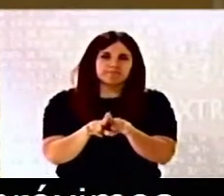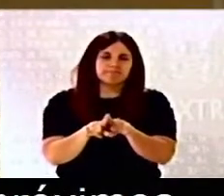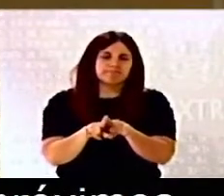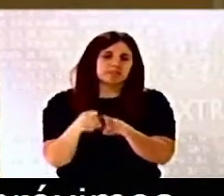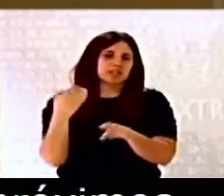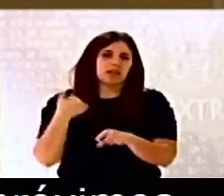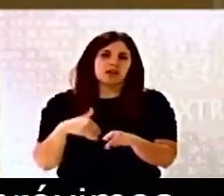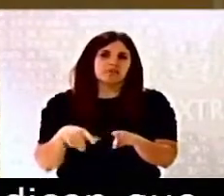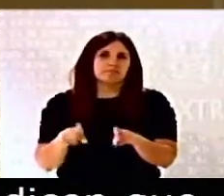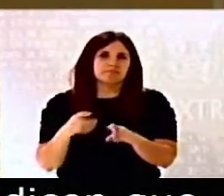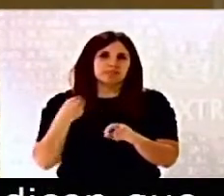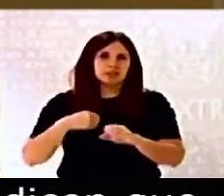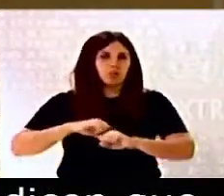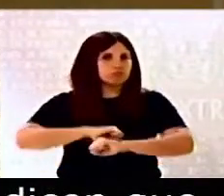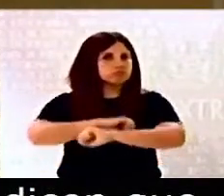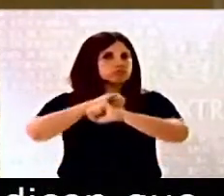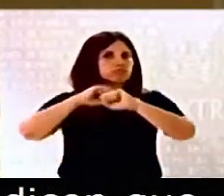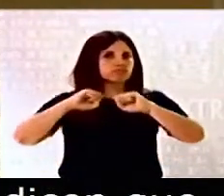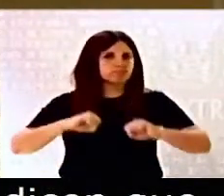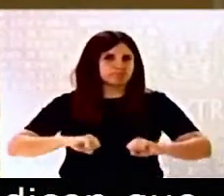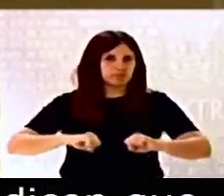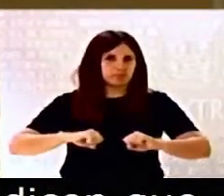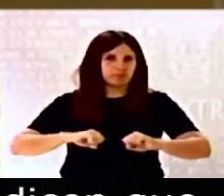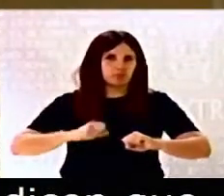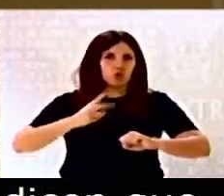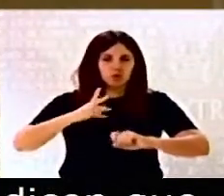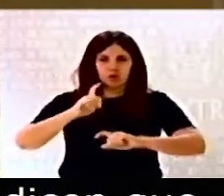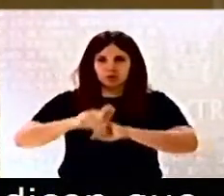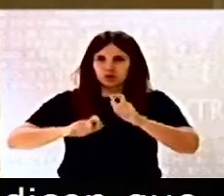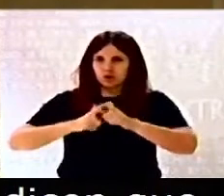consolidación de las cifras de incidencia.